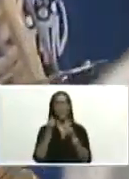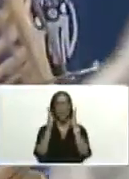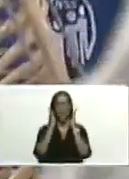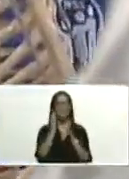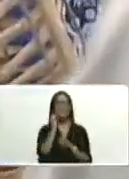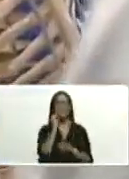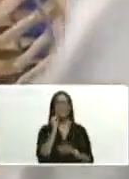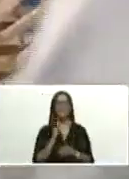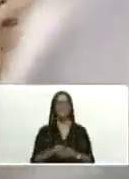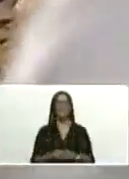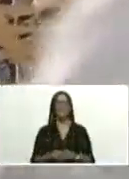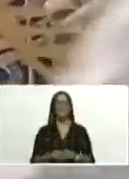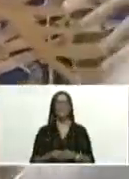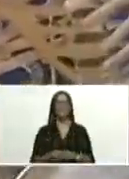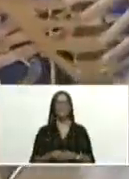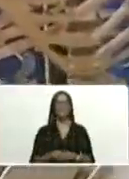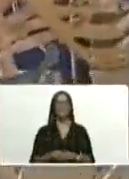experiencia